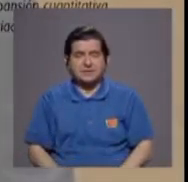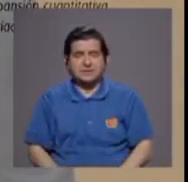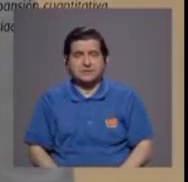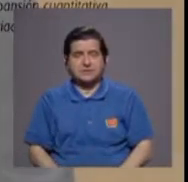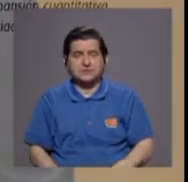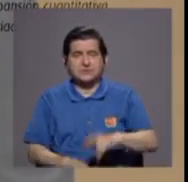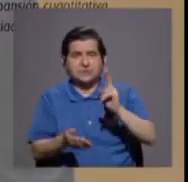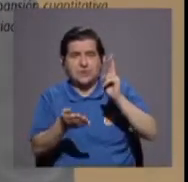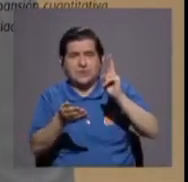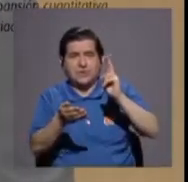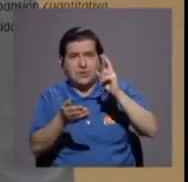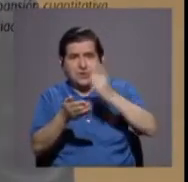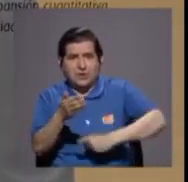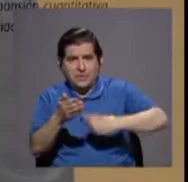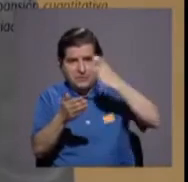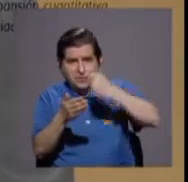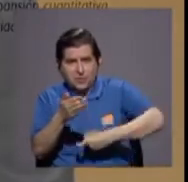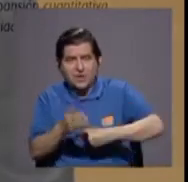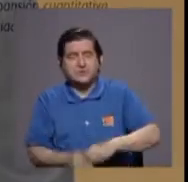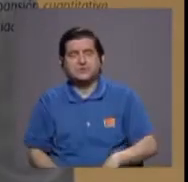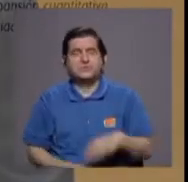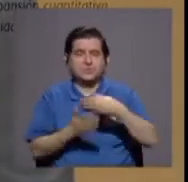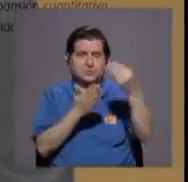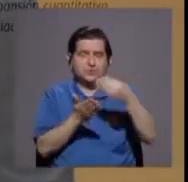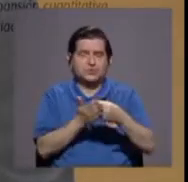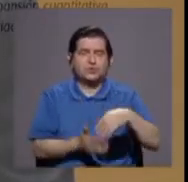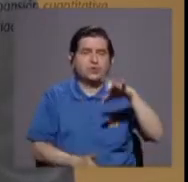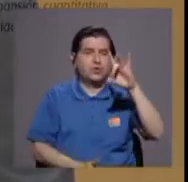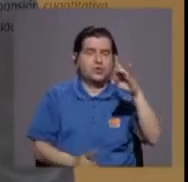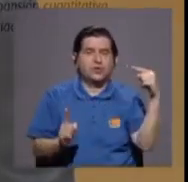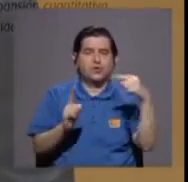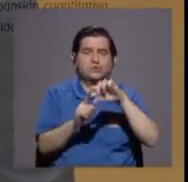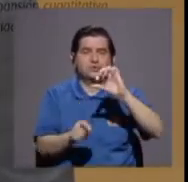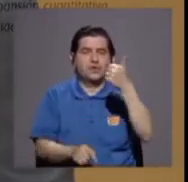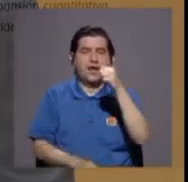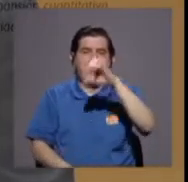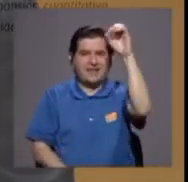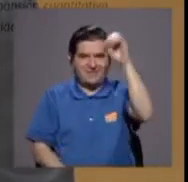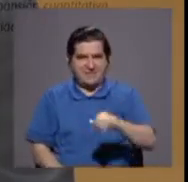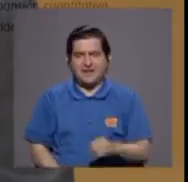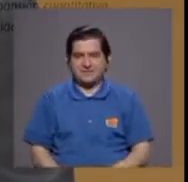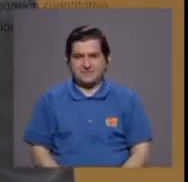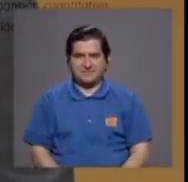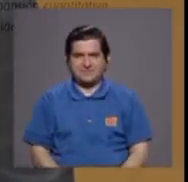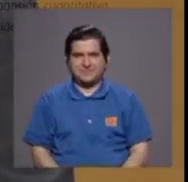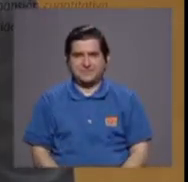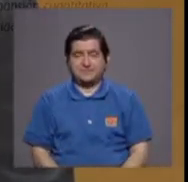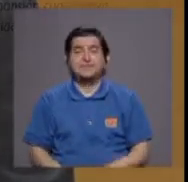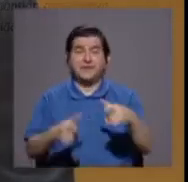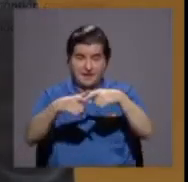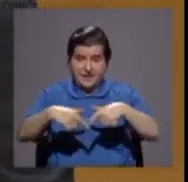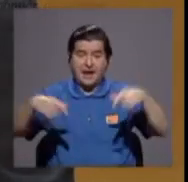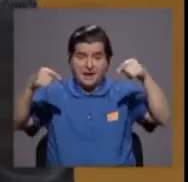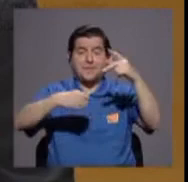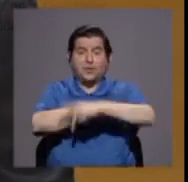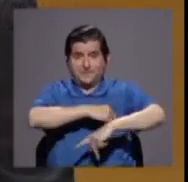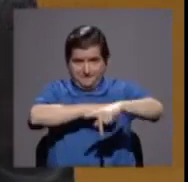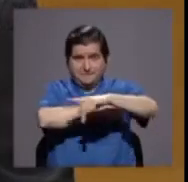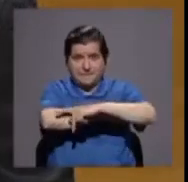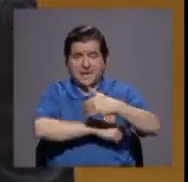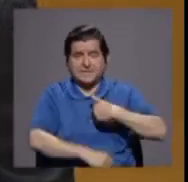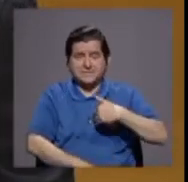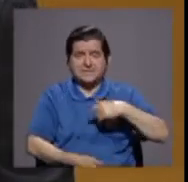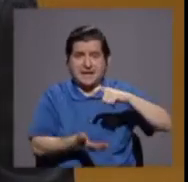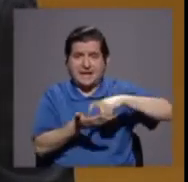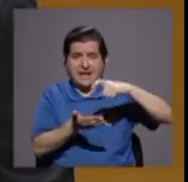impuesto al consumo de un 8% a un 10%. Si bien Japón es un país que tiene una